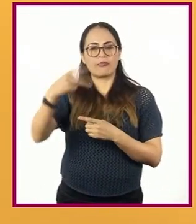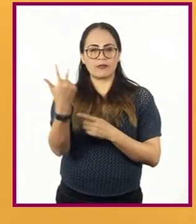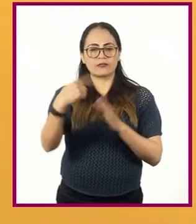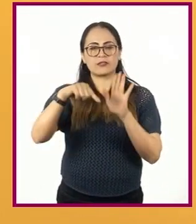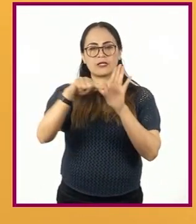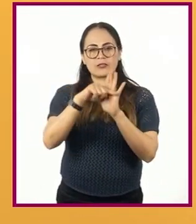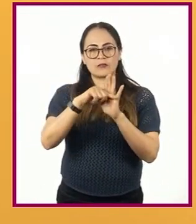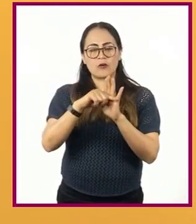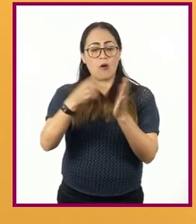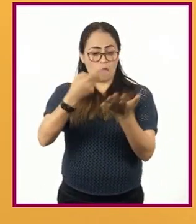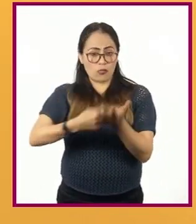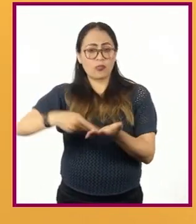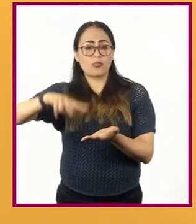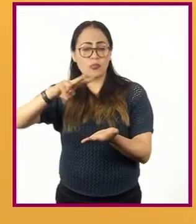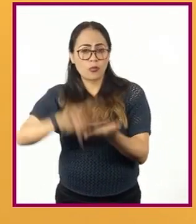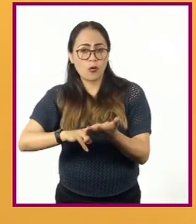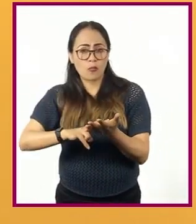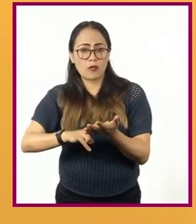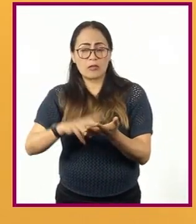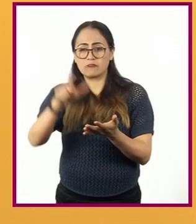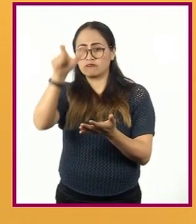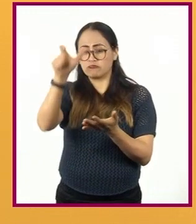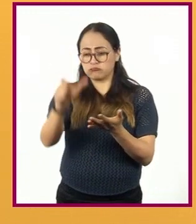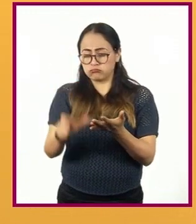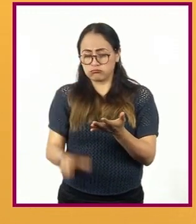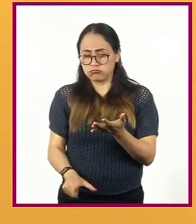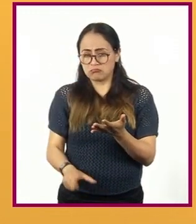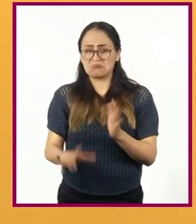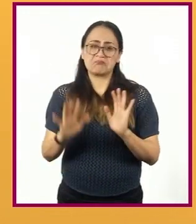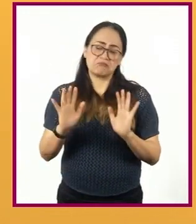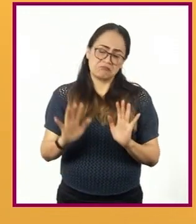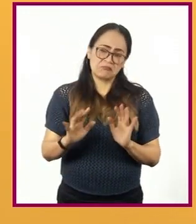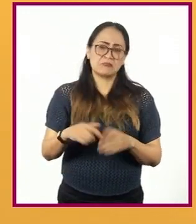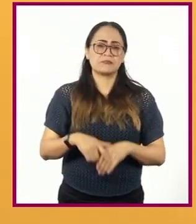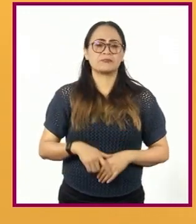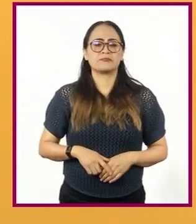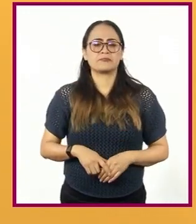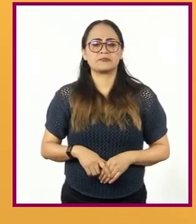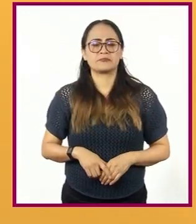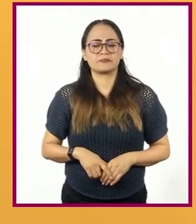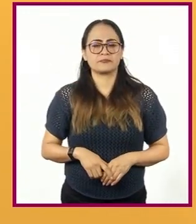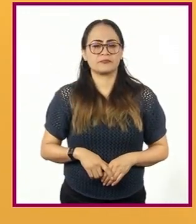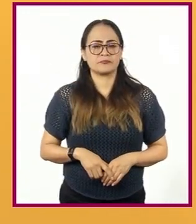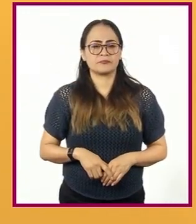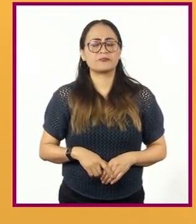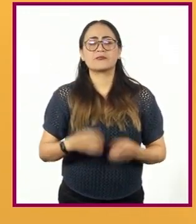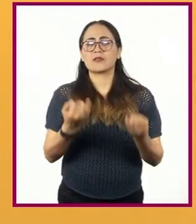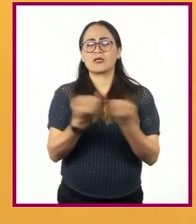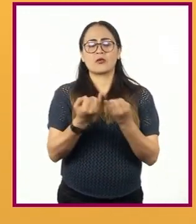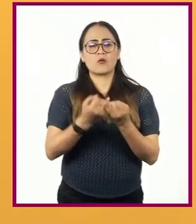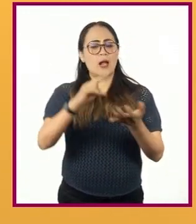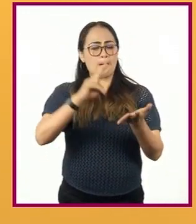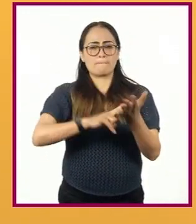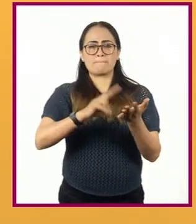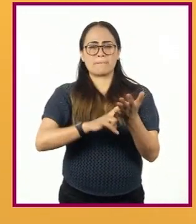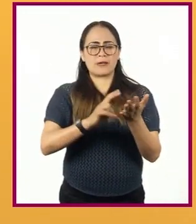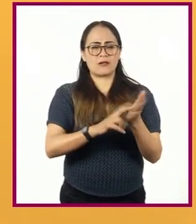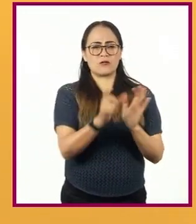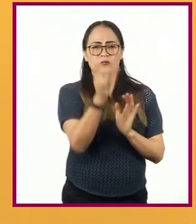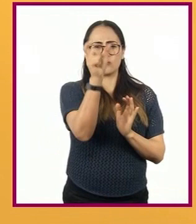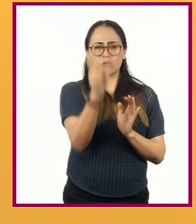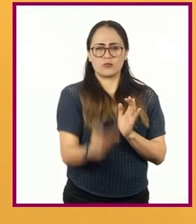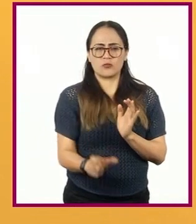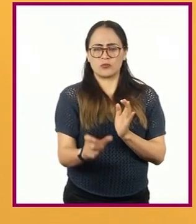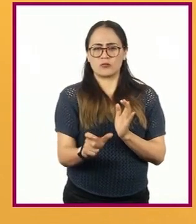negativo, se duplica el valor de uno de los sumandos, en este caso del sumando, así como el valor de uno de los factores, en